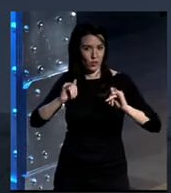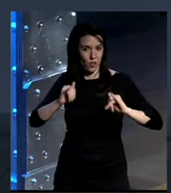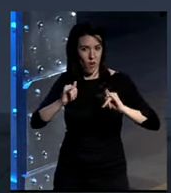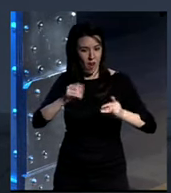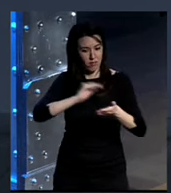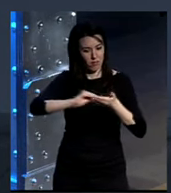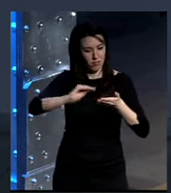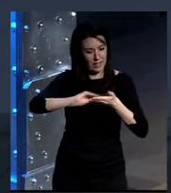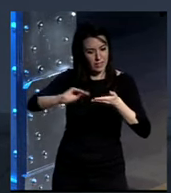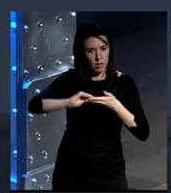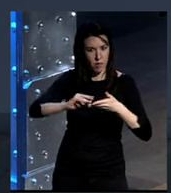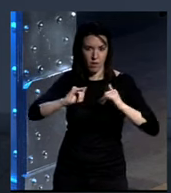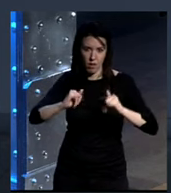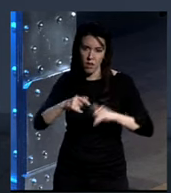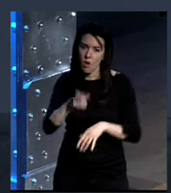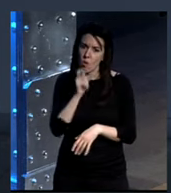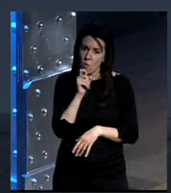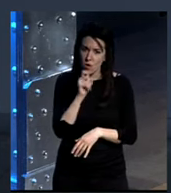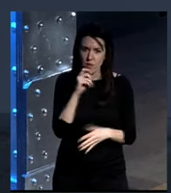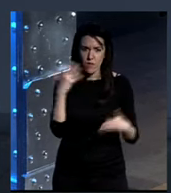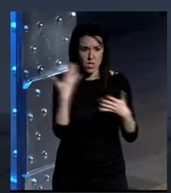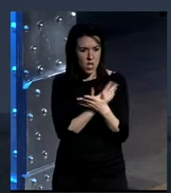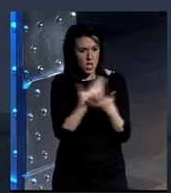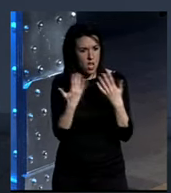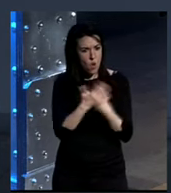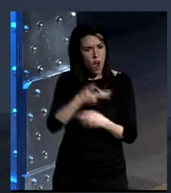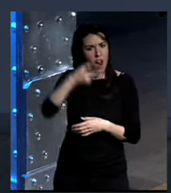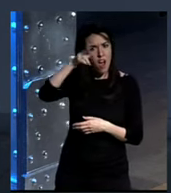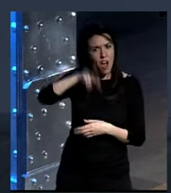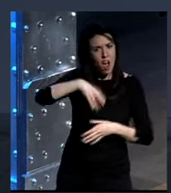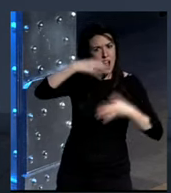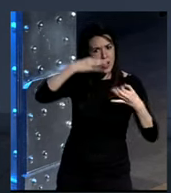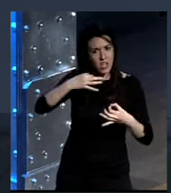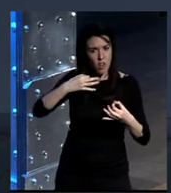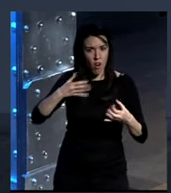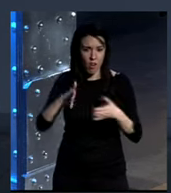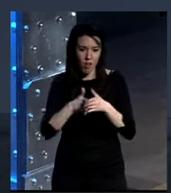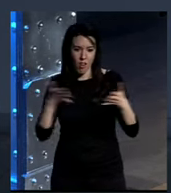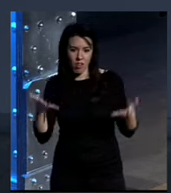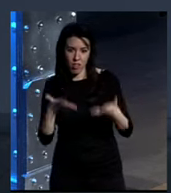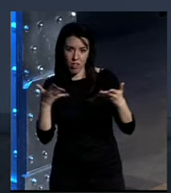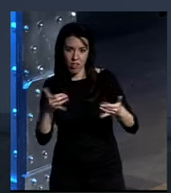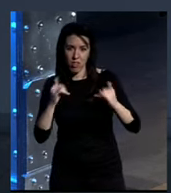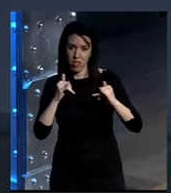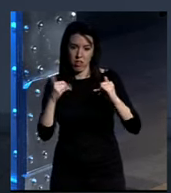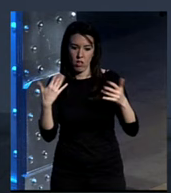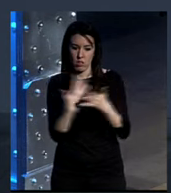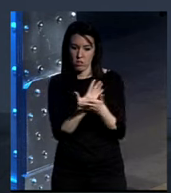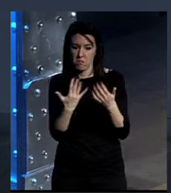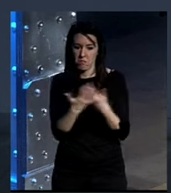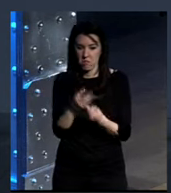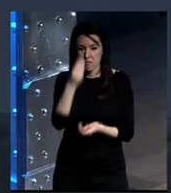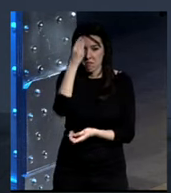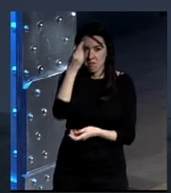escribía. Eso es muy difícil, combinar el rigor con la amenidad. Me parece verdaderamente una